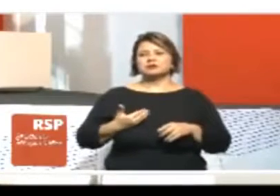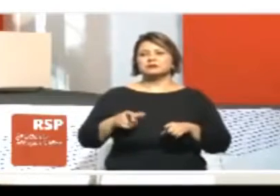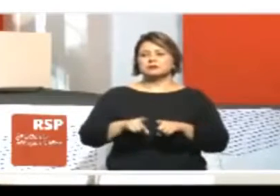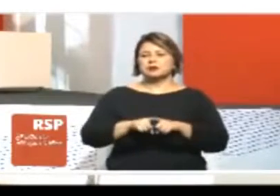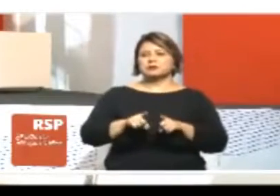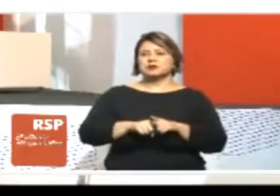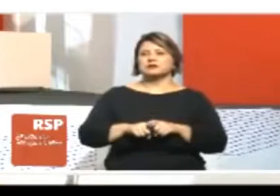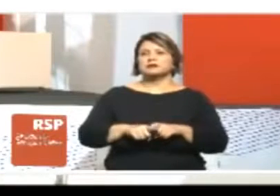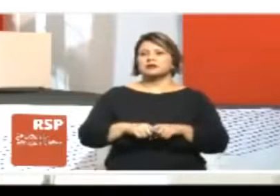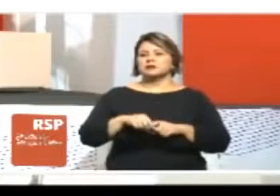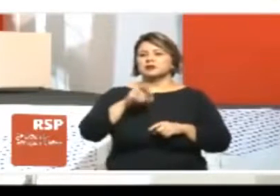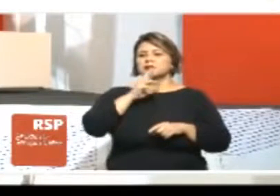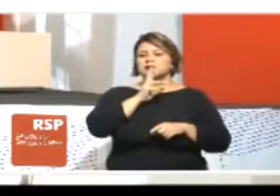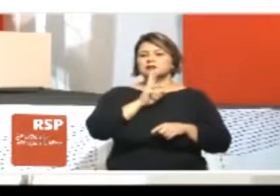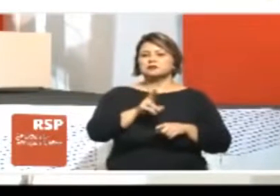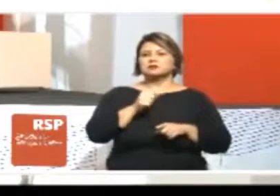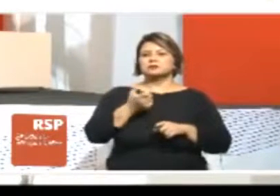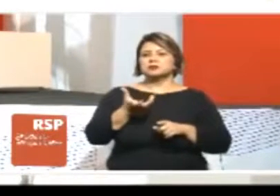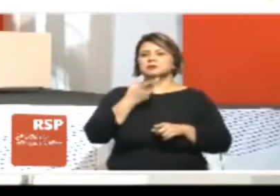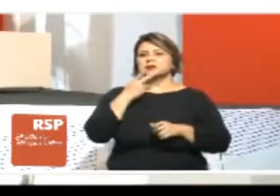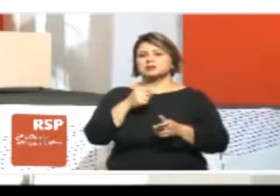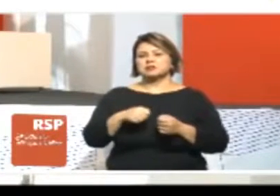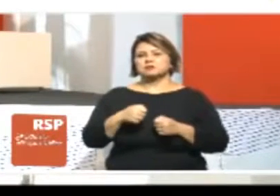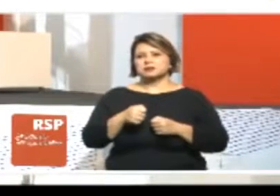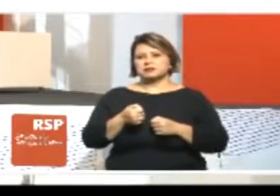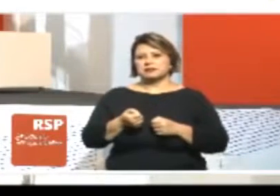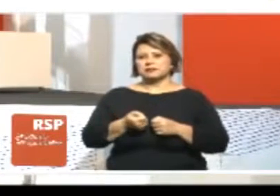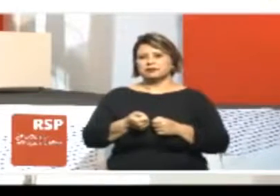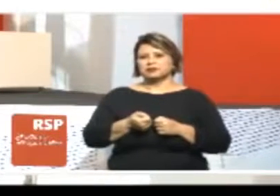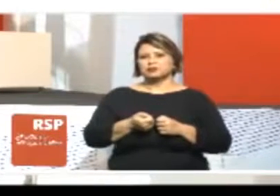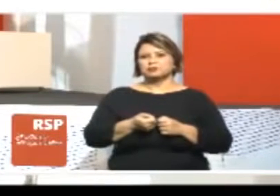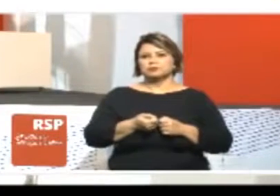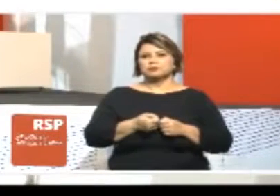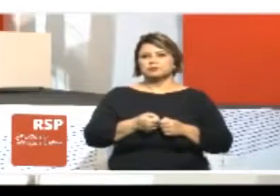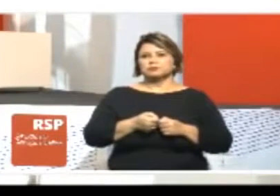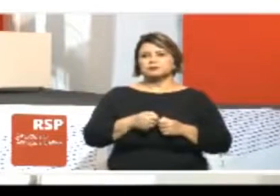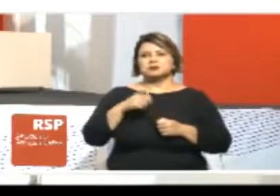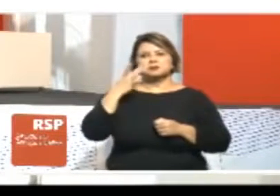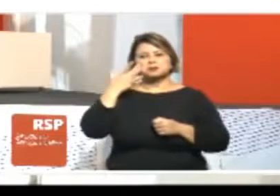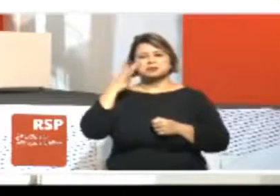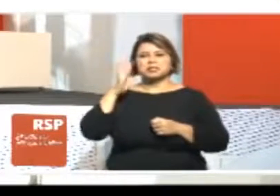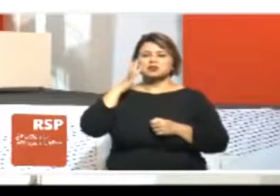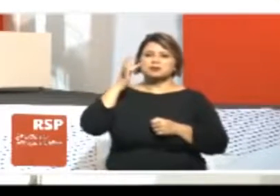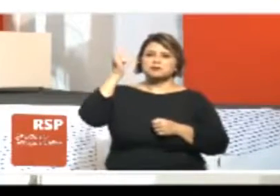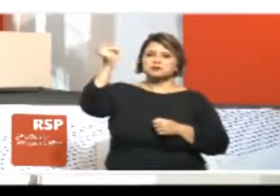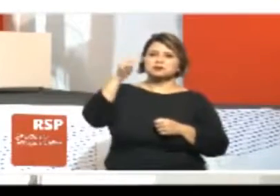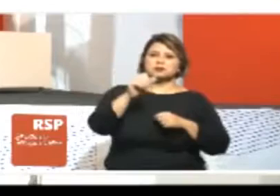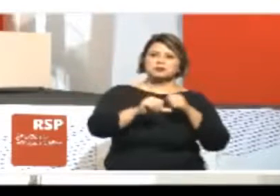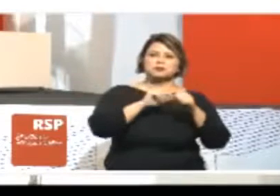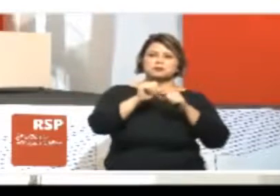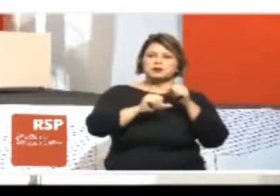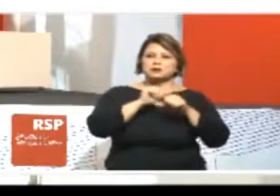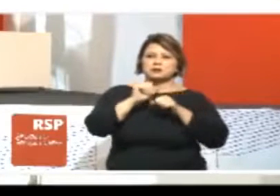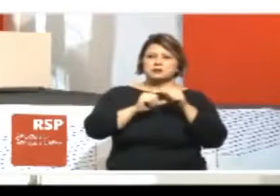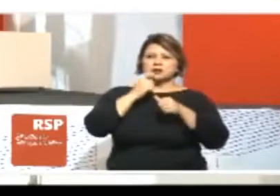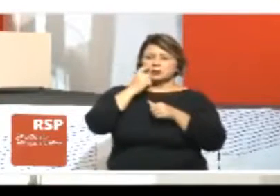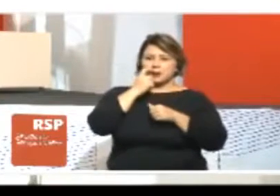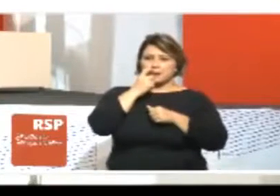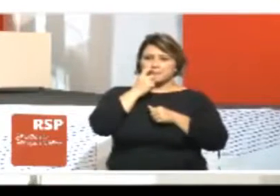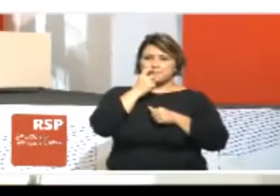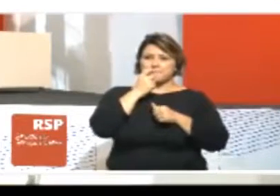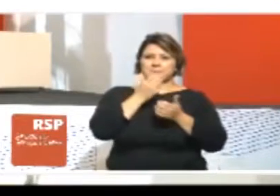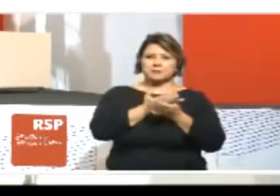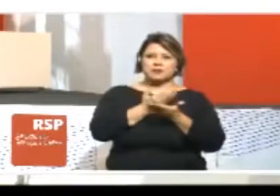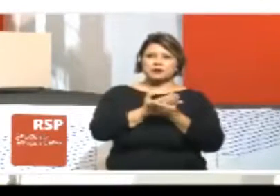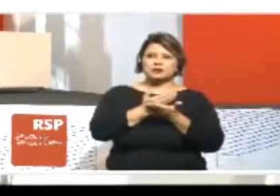resultados que debería de dar. Probablemente en el futuro cambiemos, pero eso se puede seguir estudiando y analizar para ver cuáles